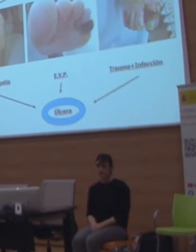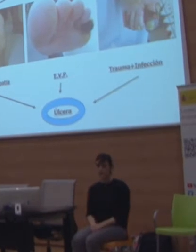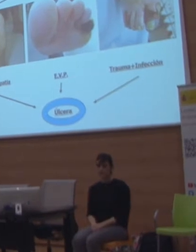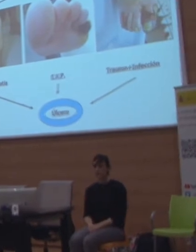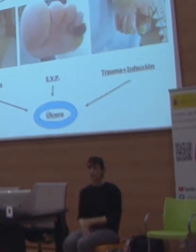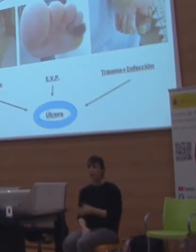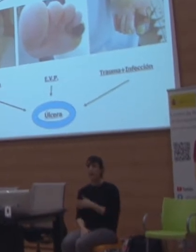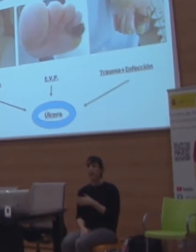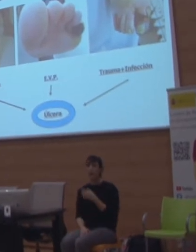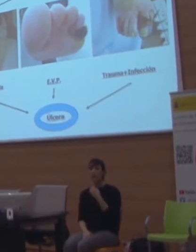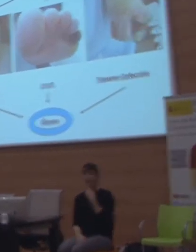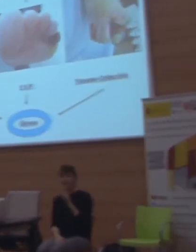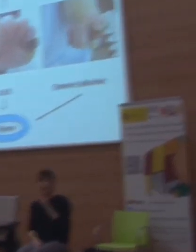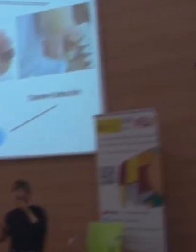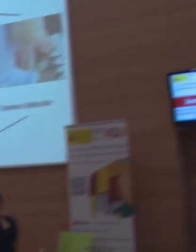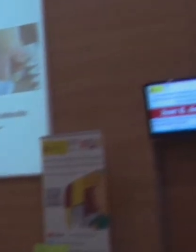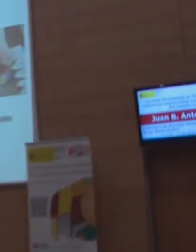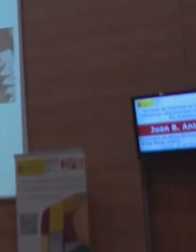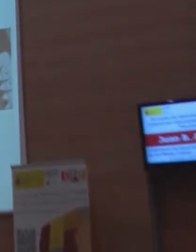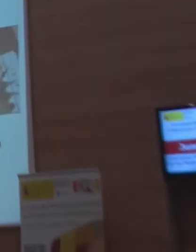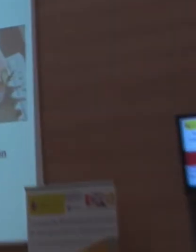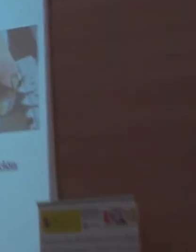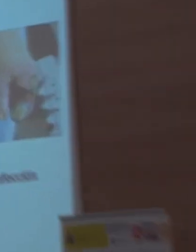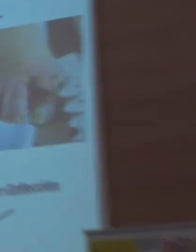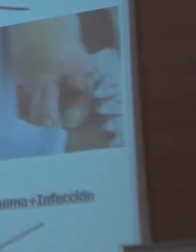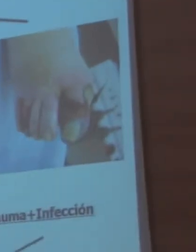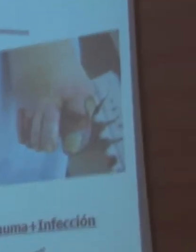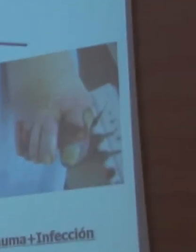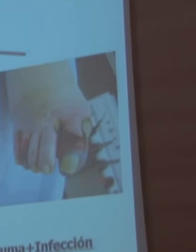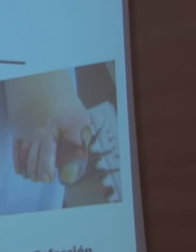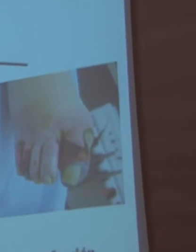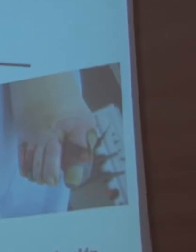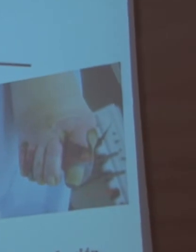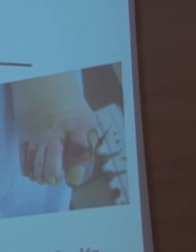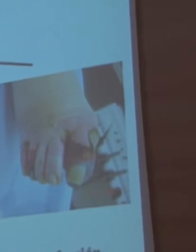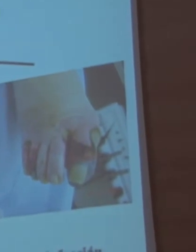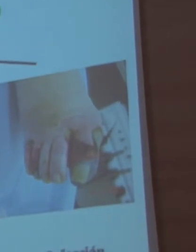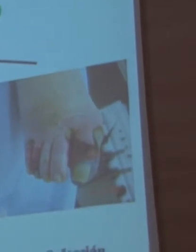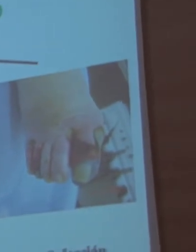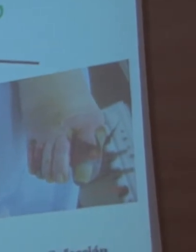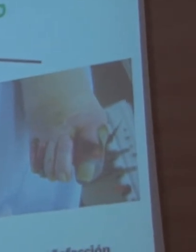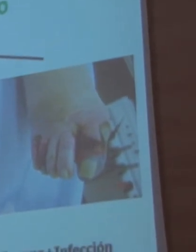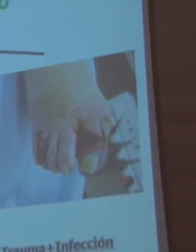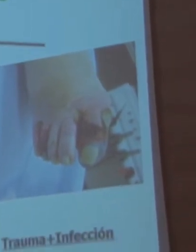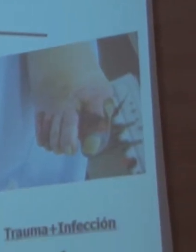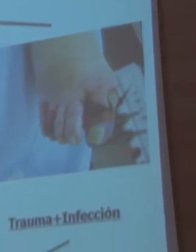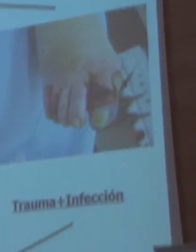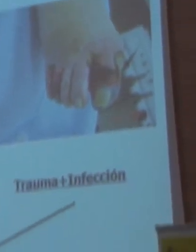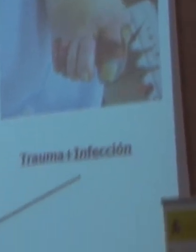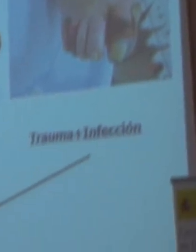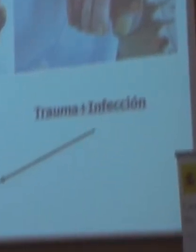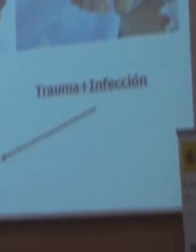Digo que vamos a hablar de prevención y para hablar de prevención va a ser normal y lógico que conozcamos cómo